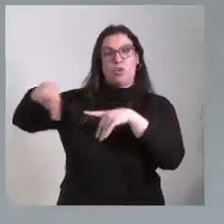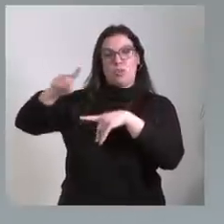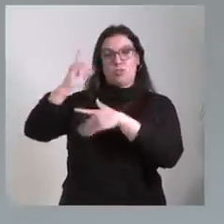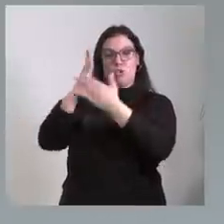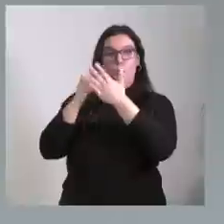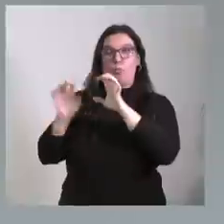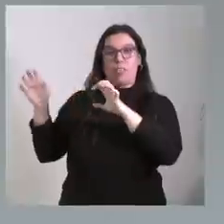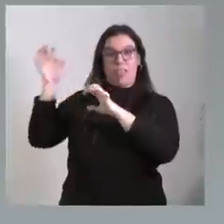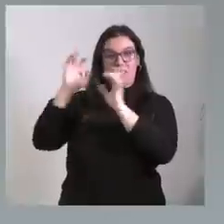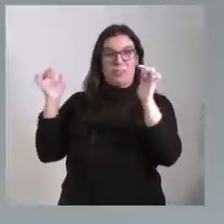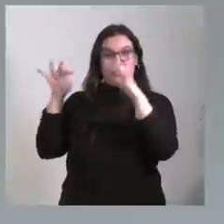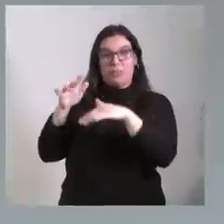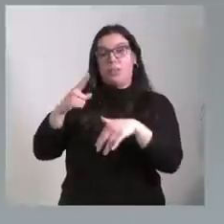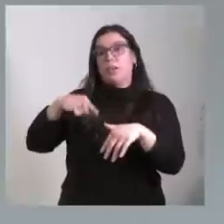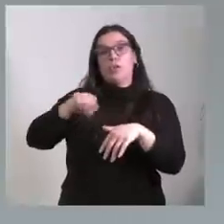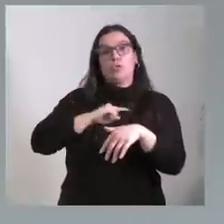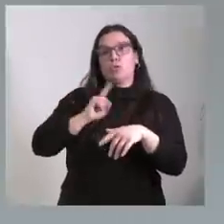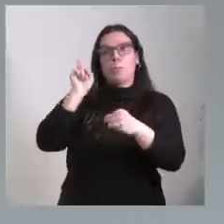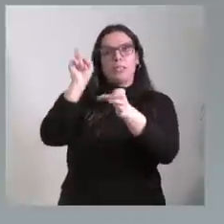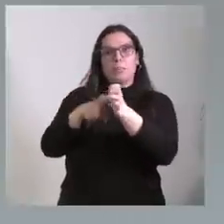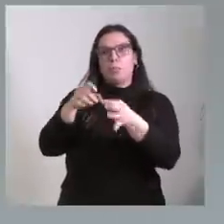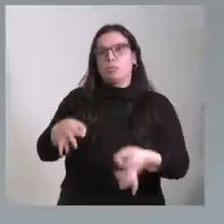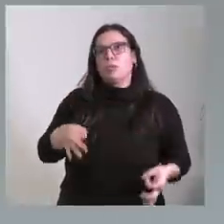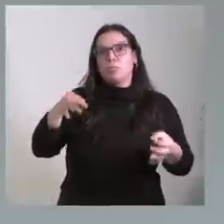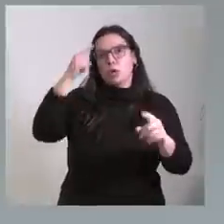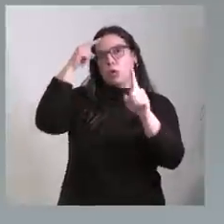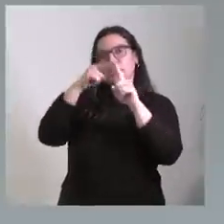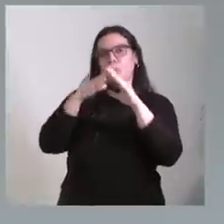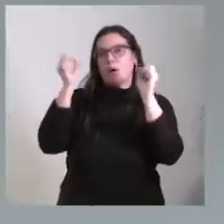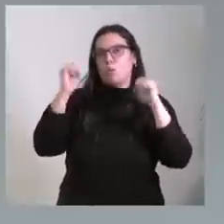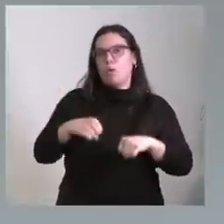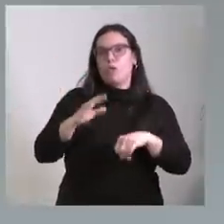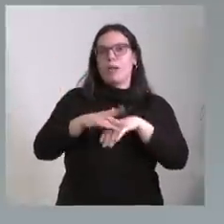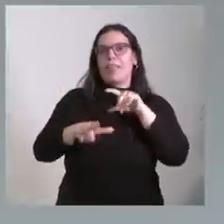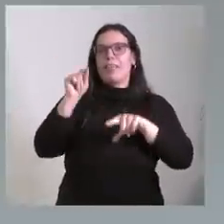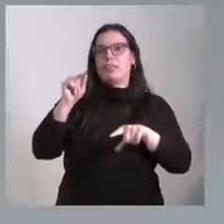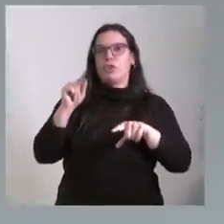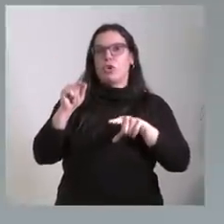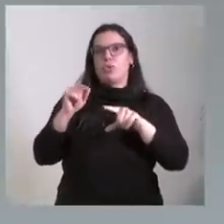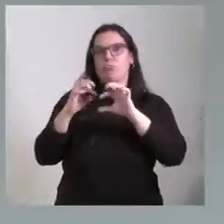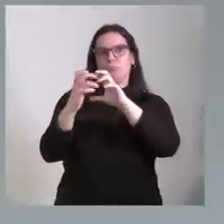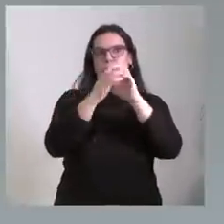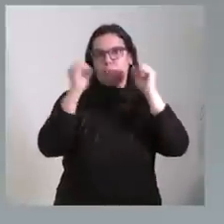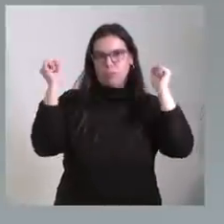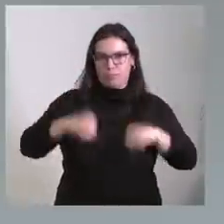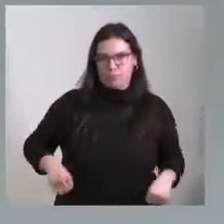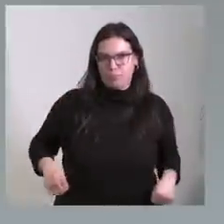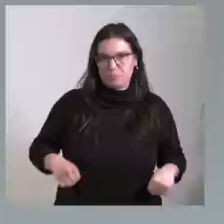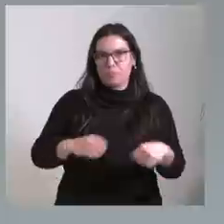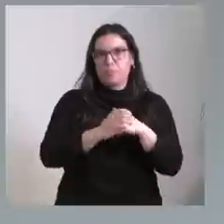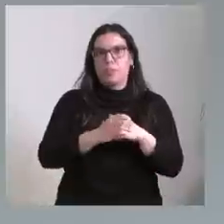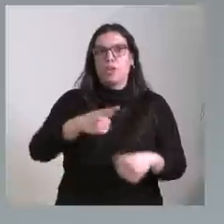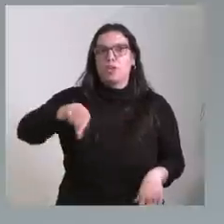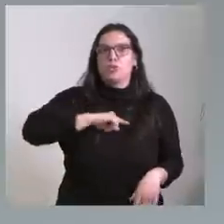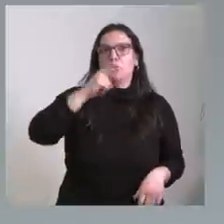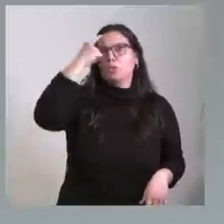y lógicamente nosotros vamos a ir con el ánimo de intentar alcanzar acuerdos Y que las decisiones sean conjuntas entre todas las comunidades autónomas somos conscientes